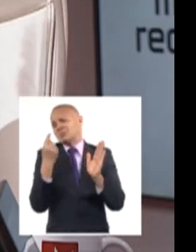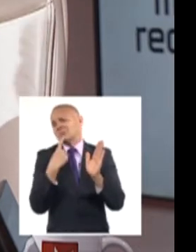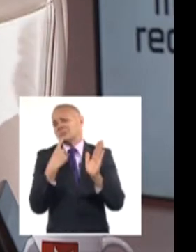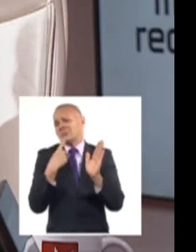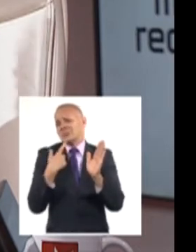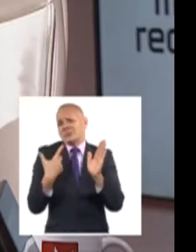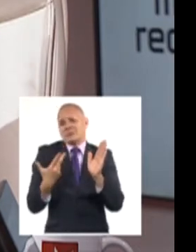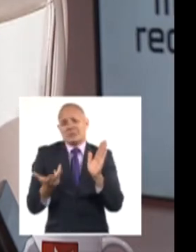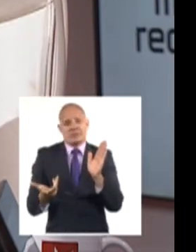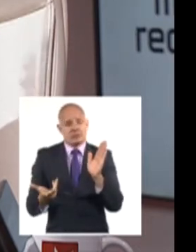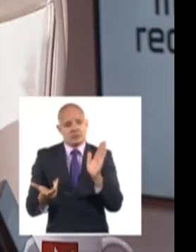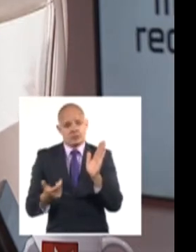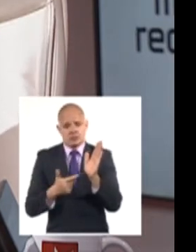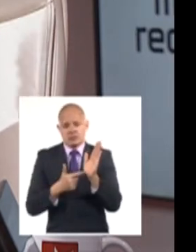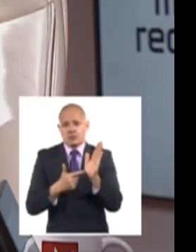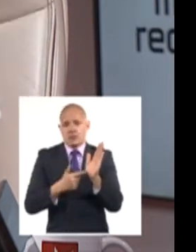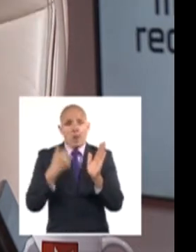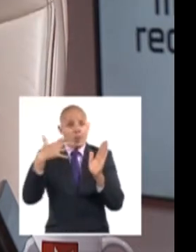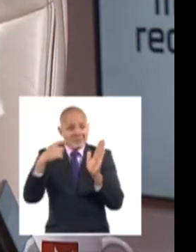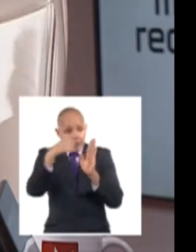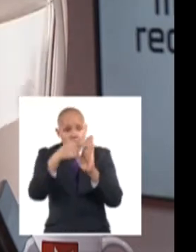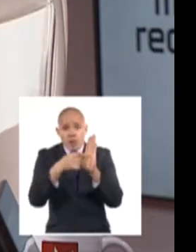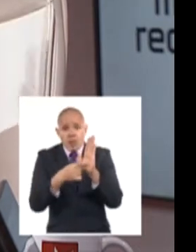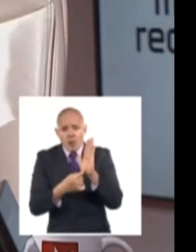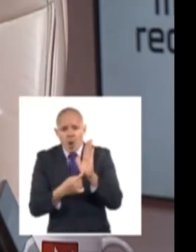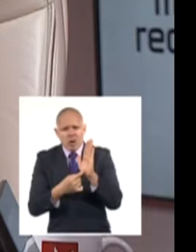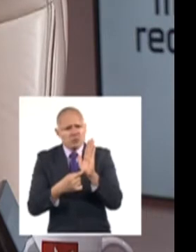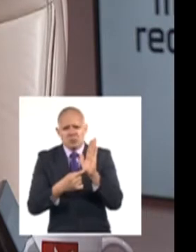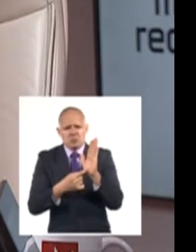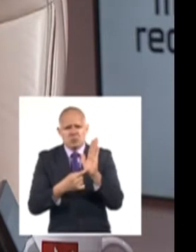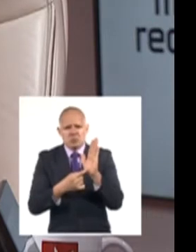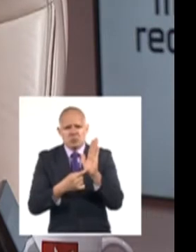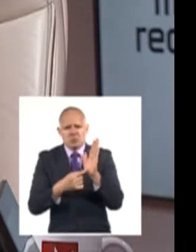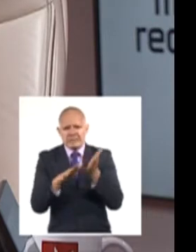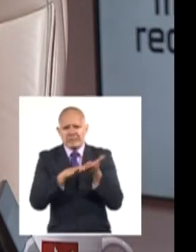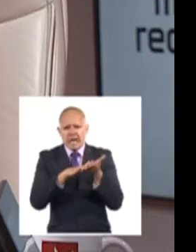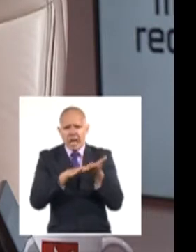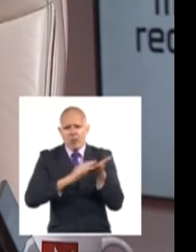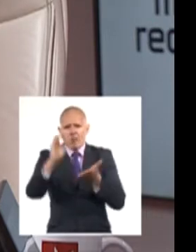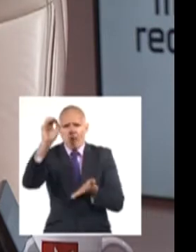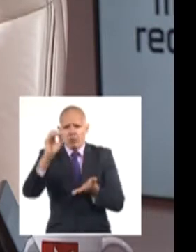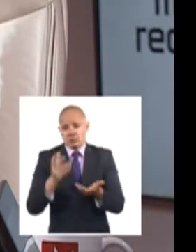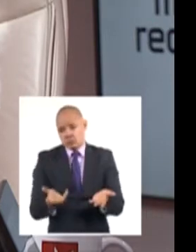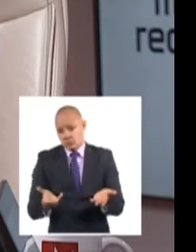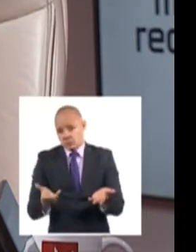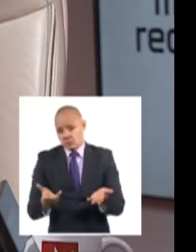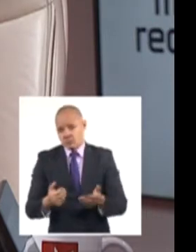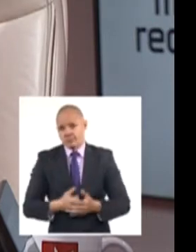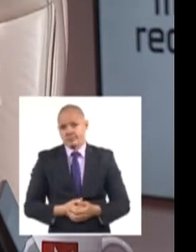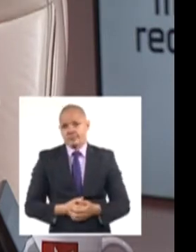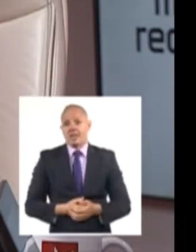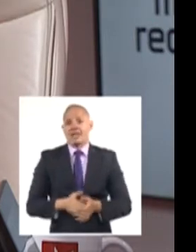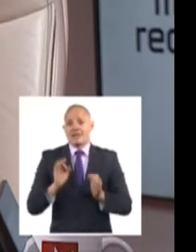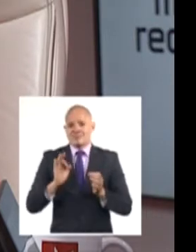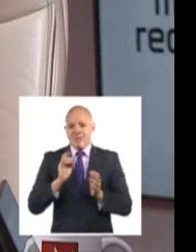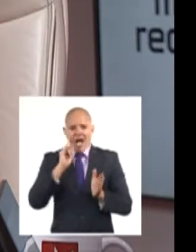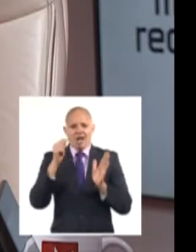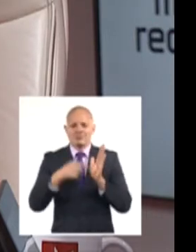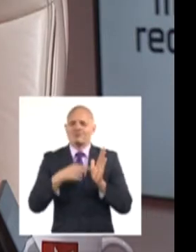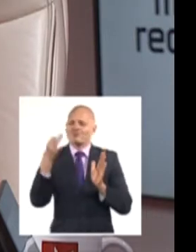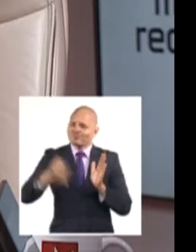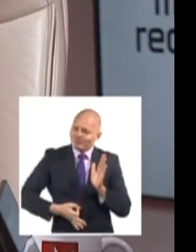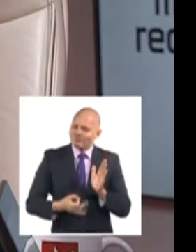no fueron abordados no fueron implementados y ahí está la razón oliver de